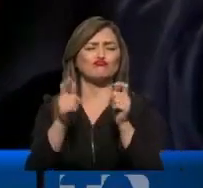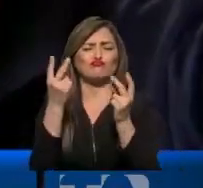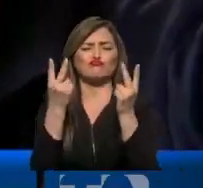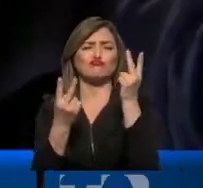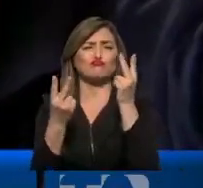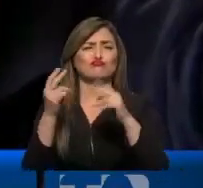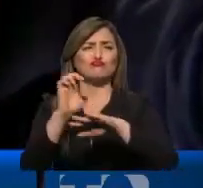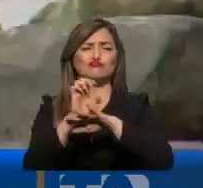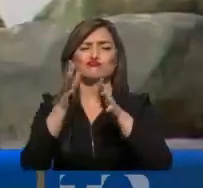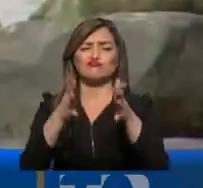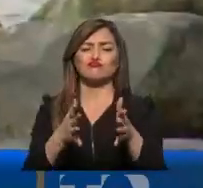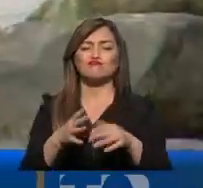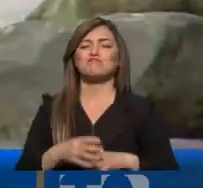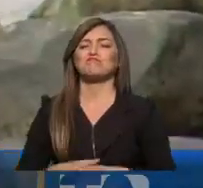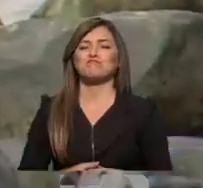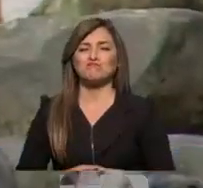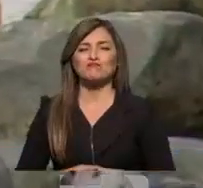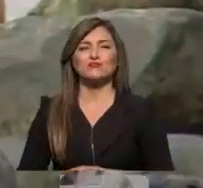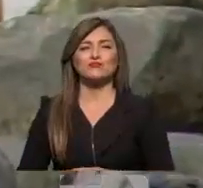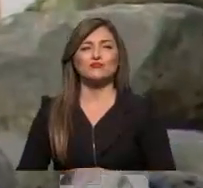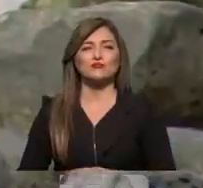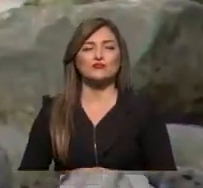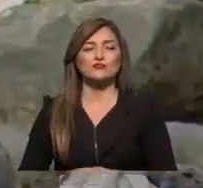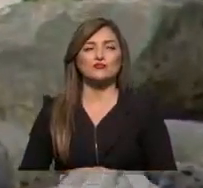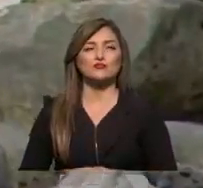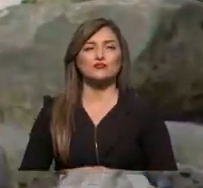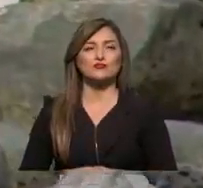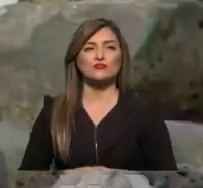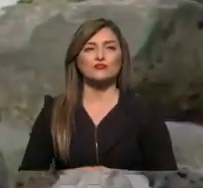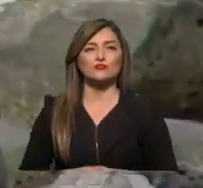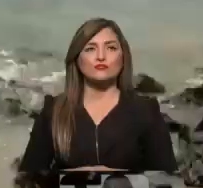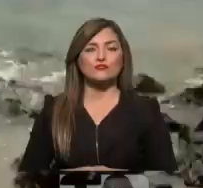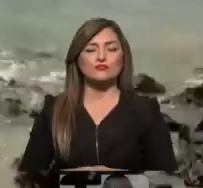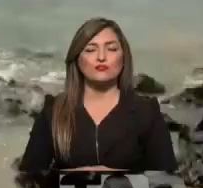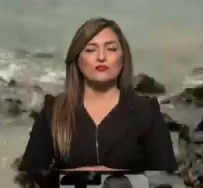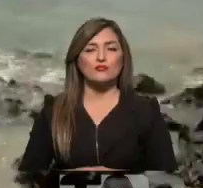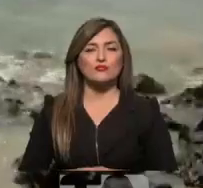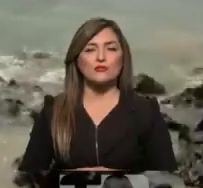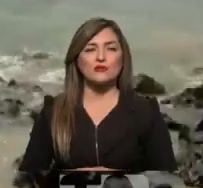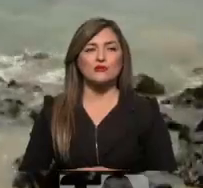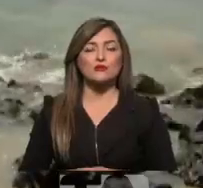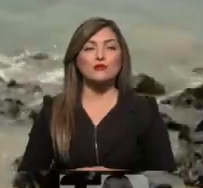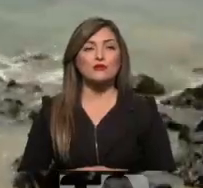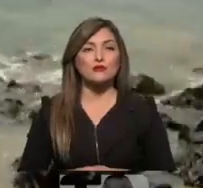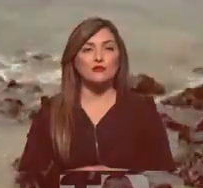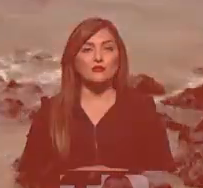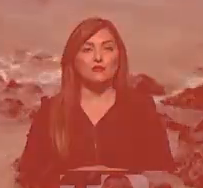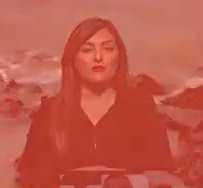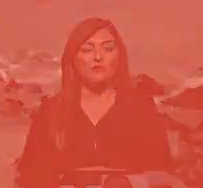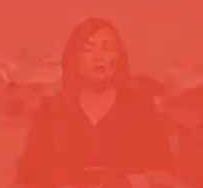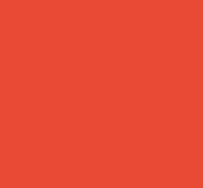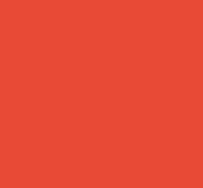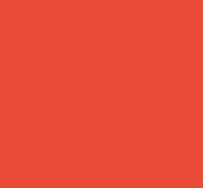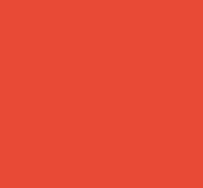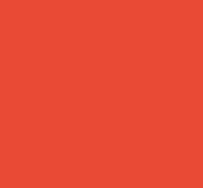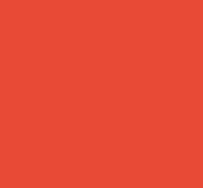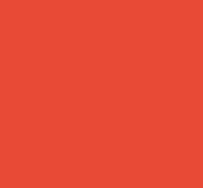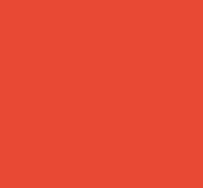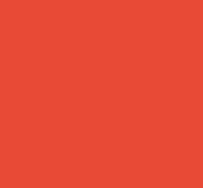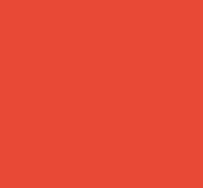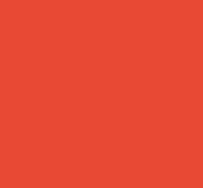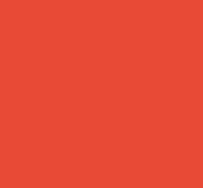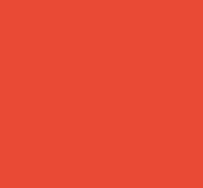para las empresas turísticas. Con imágenes de Edison Choco desde San Cristóbal, en Galápagos, Joana Ramos, 24 horas.